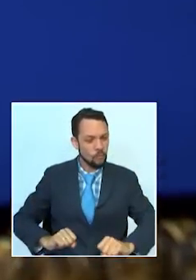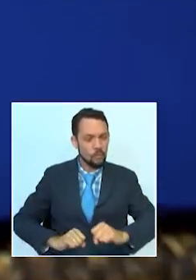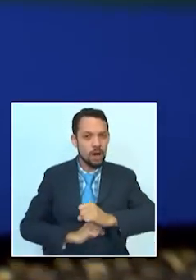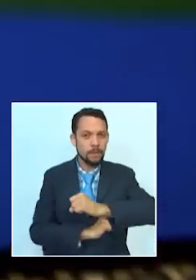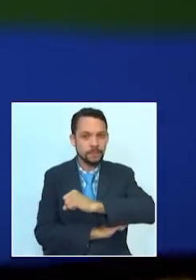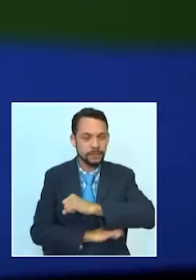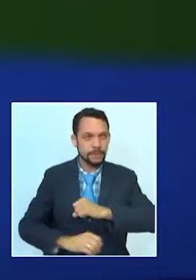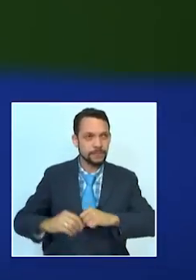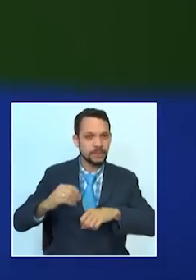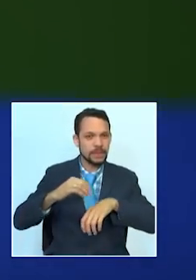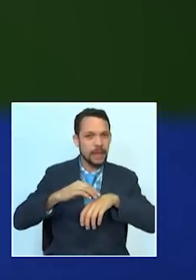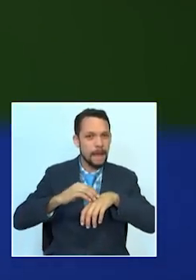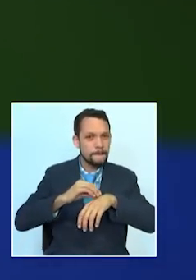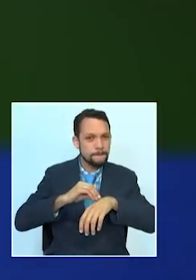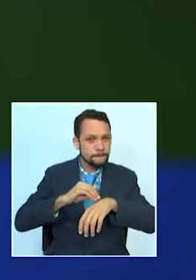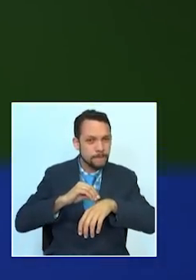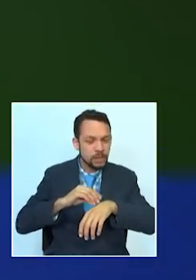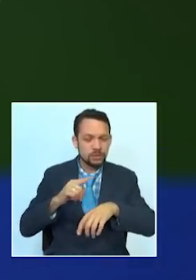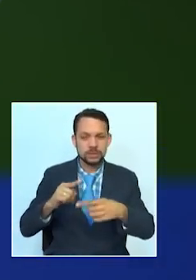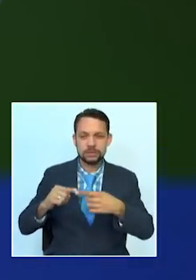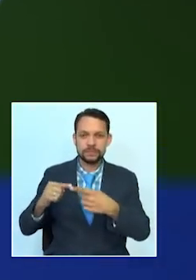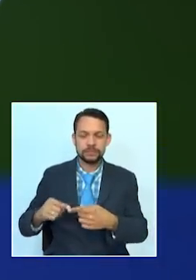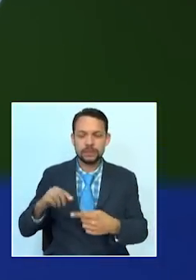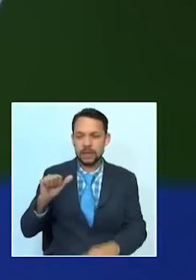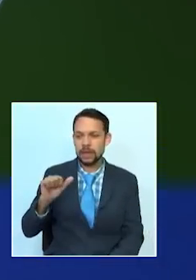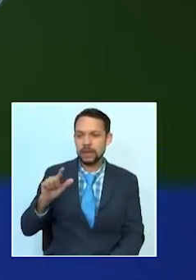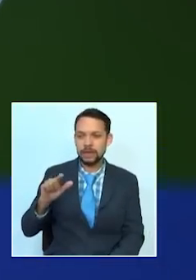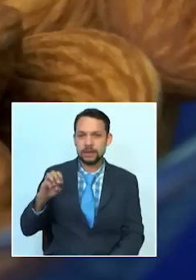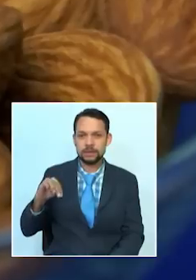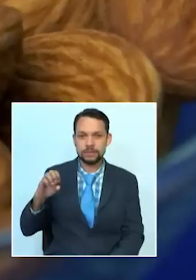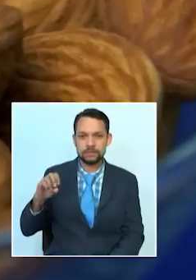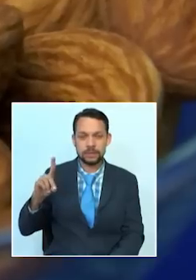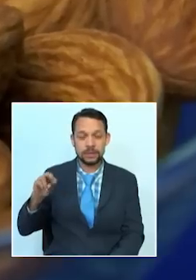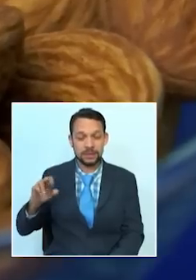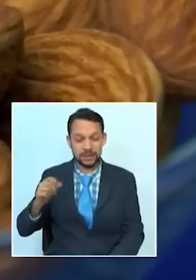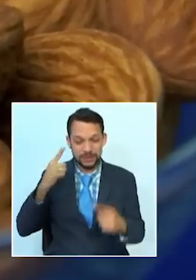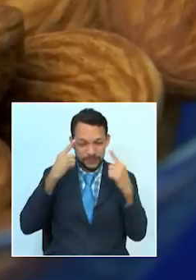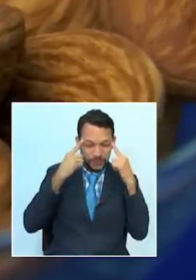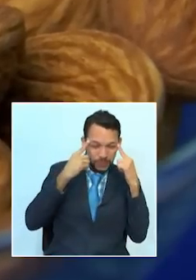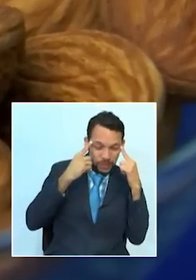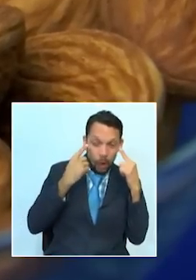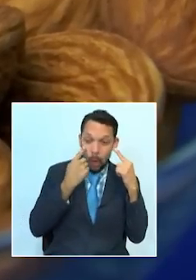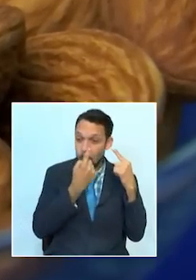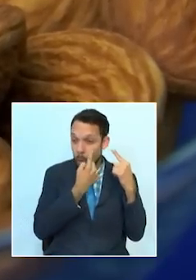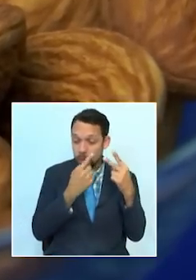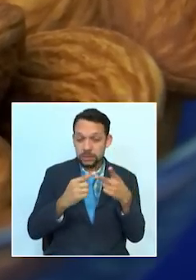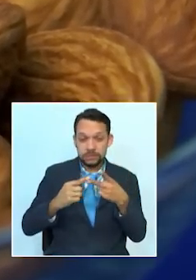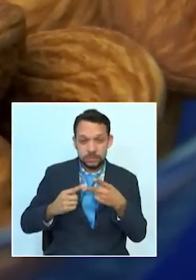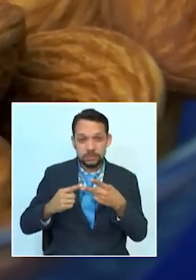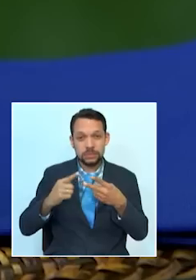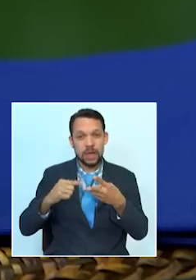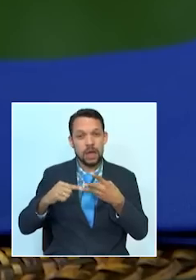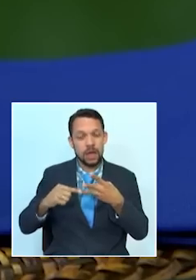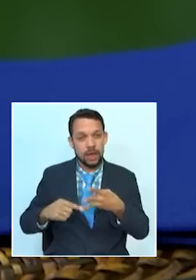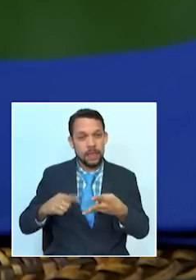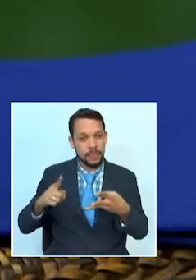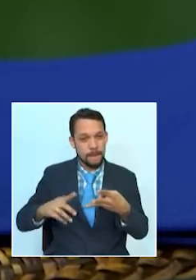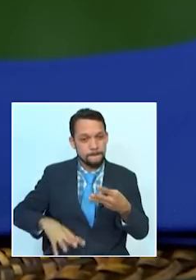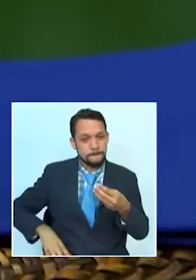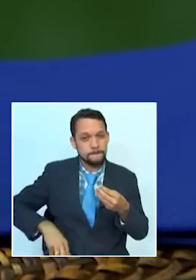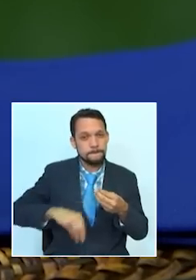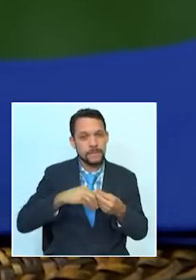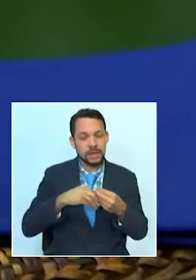vitamina B las almendras ayudan a mejorar la migraña el cuidado de los ojos y las uñas además su aporte de